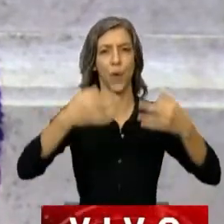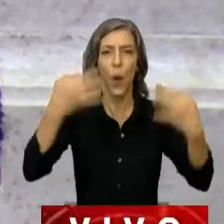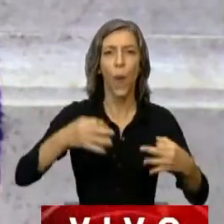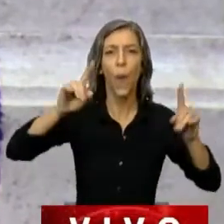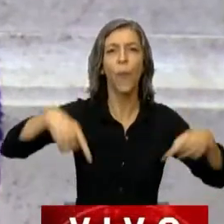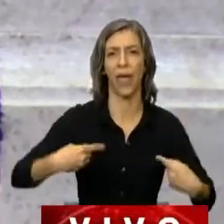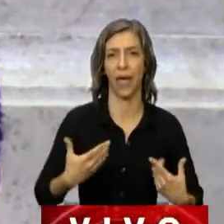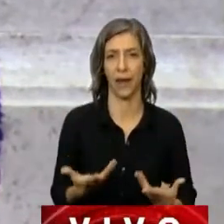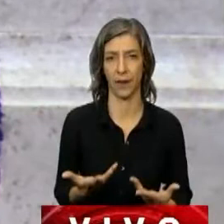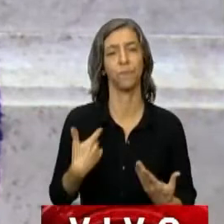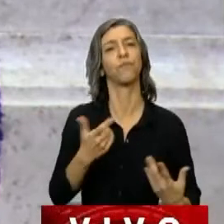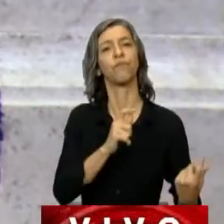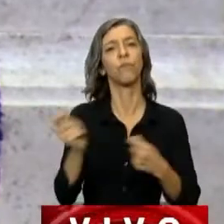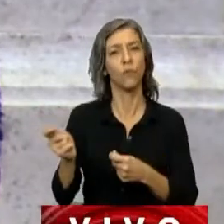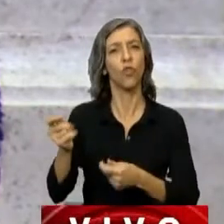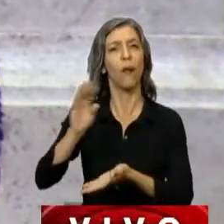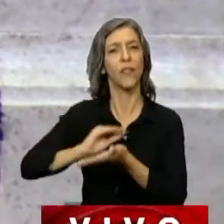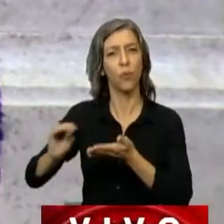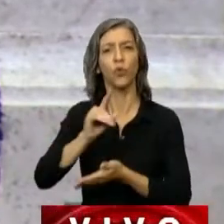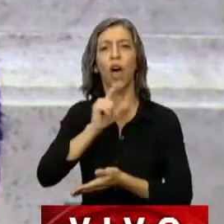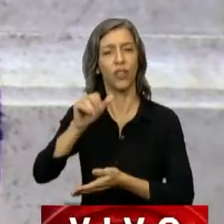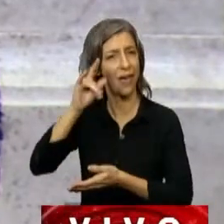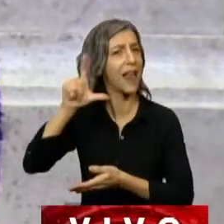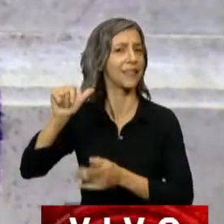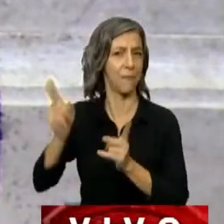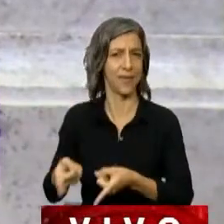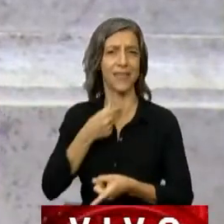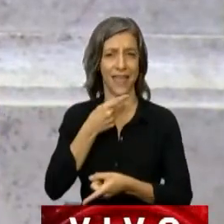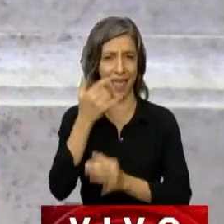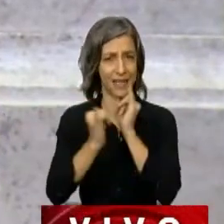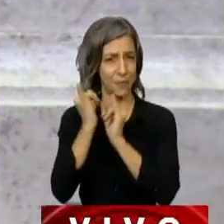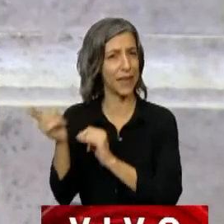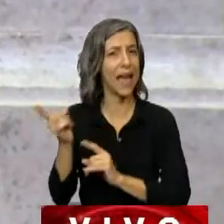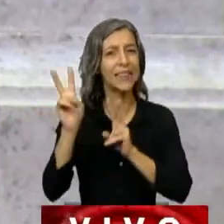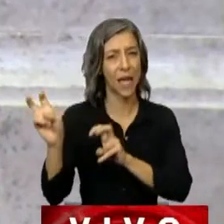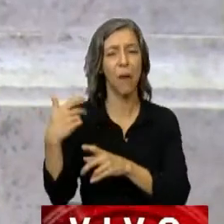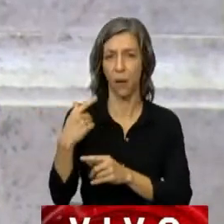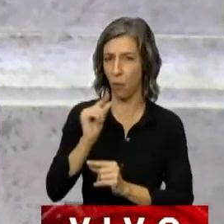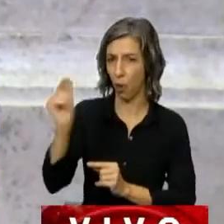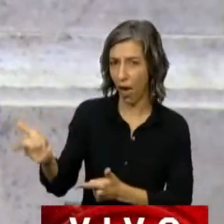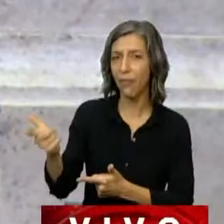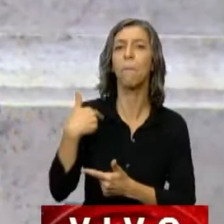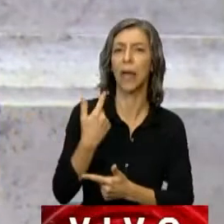quiere un minuto también para referirse brevemente a esto. Pero como dijimos en aquel